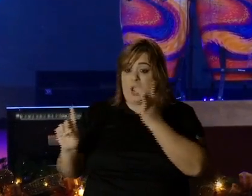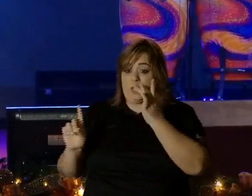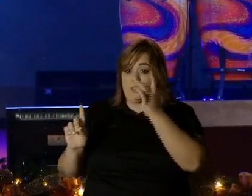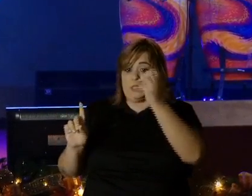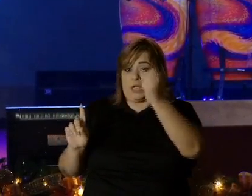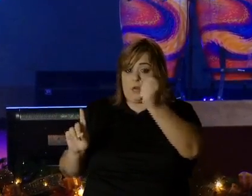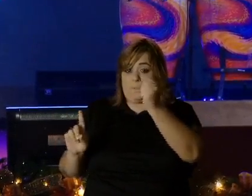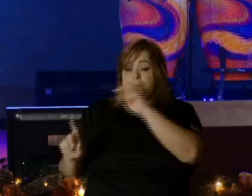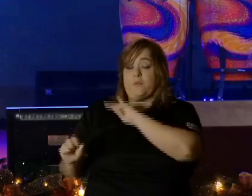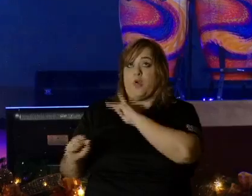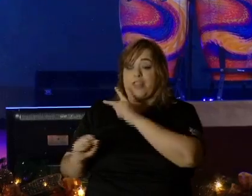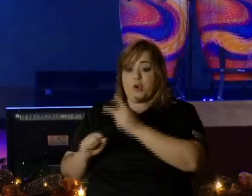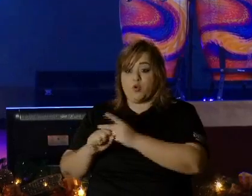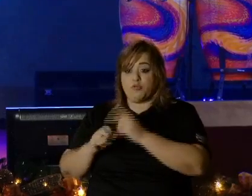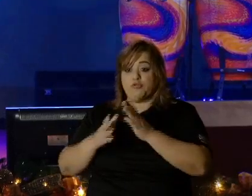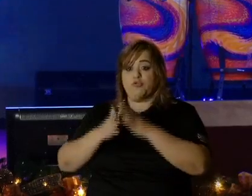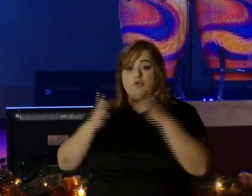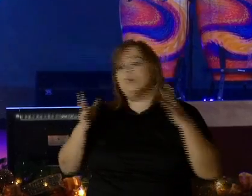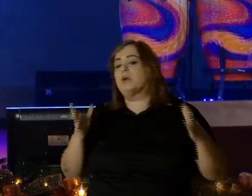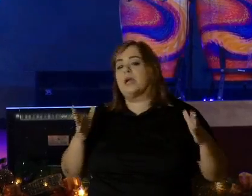y poderoso.